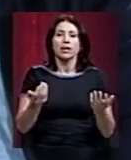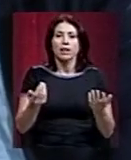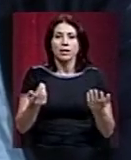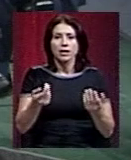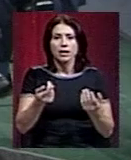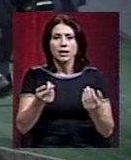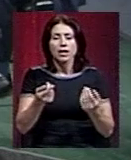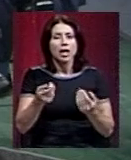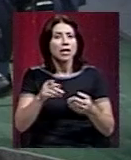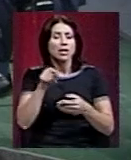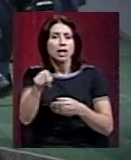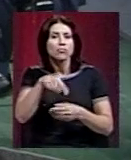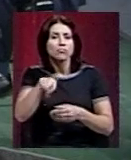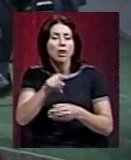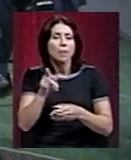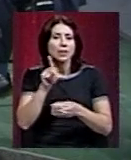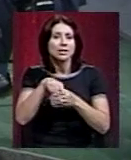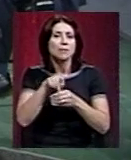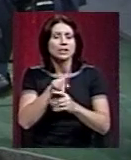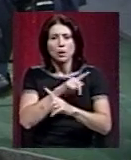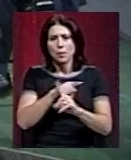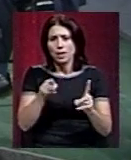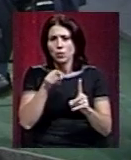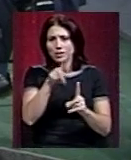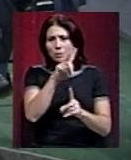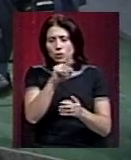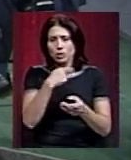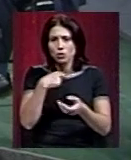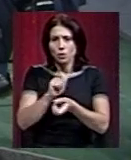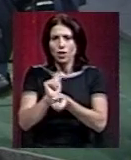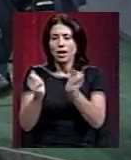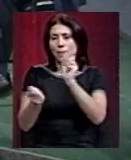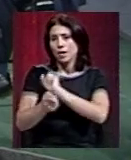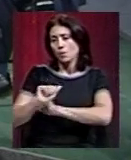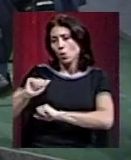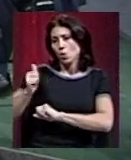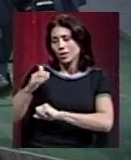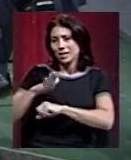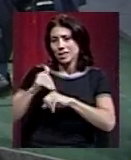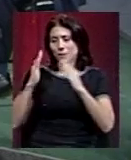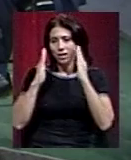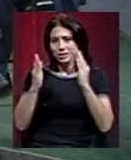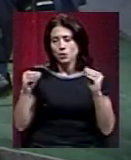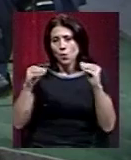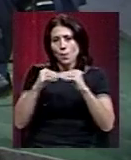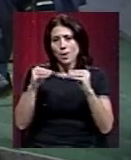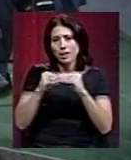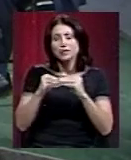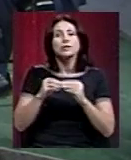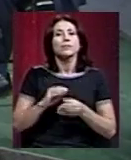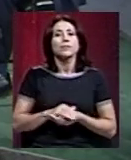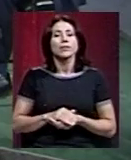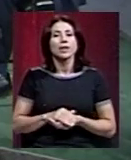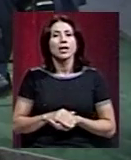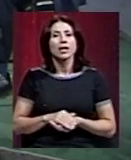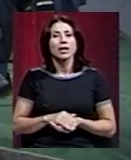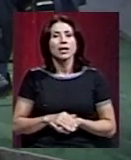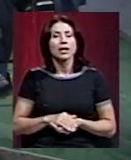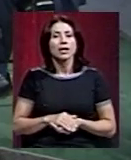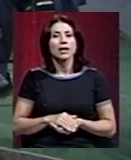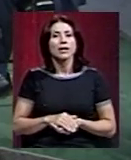Fundación ha participado mucho, pero le voy a cambiar esa pregunta por una que me llama más la atención por mi sesgo, que